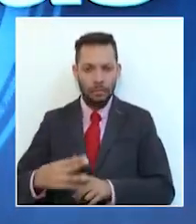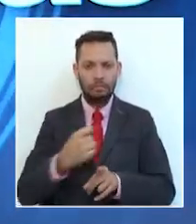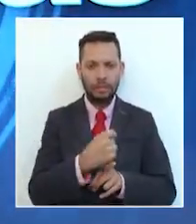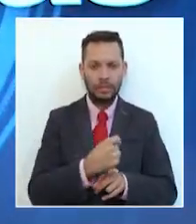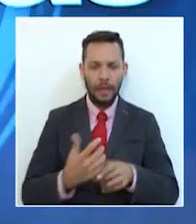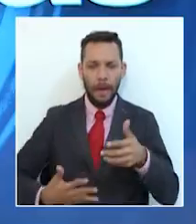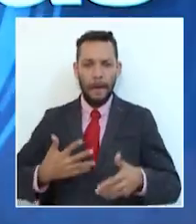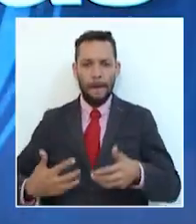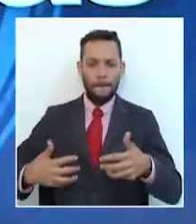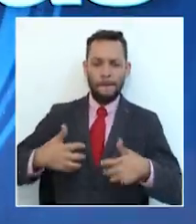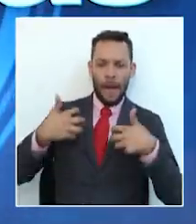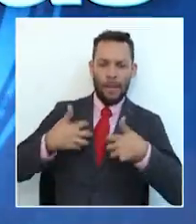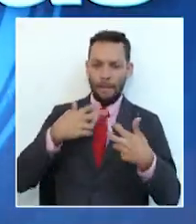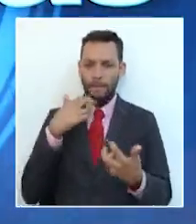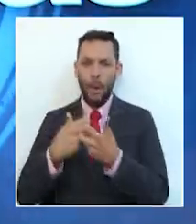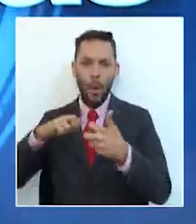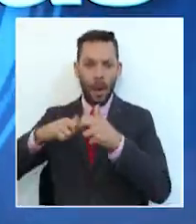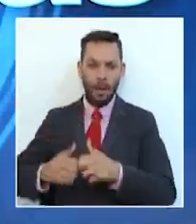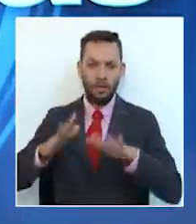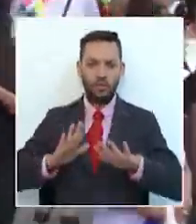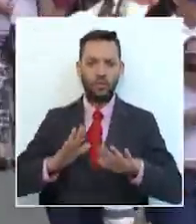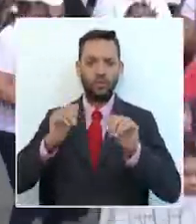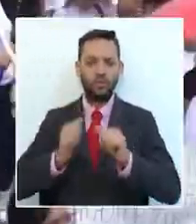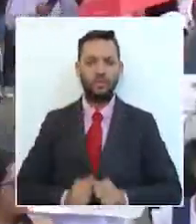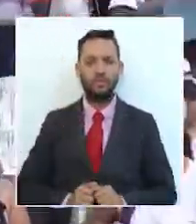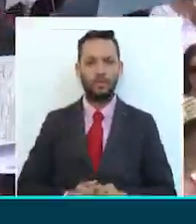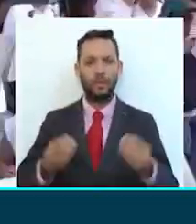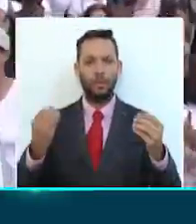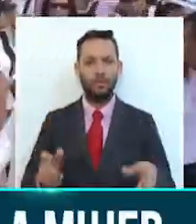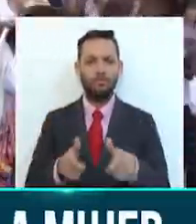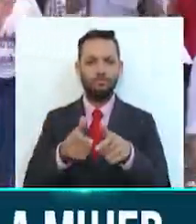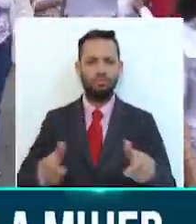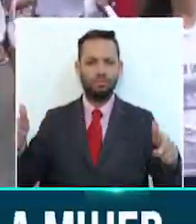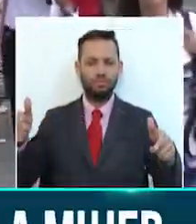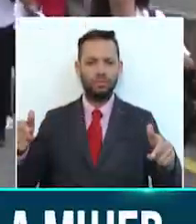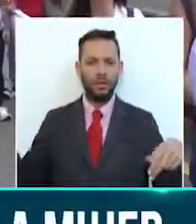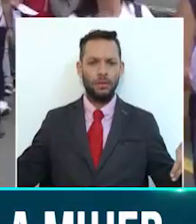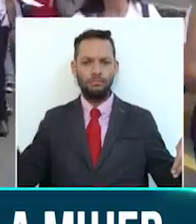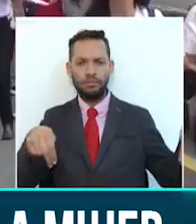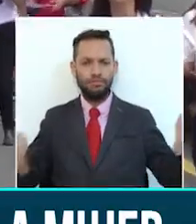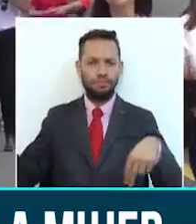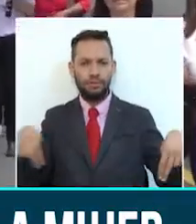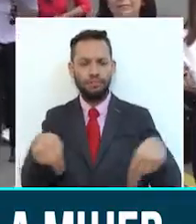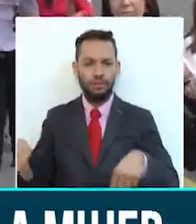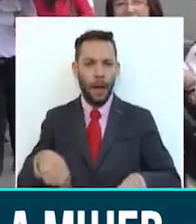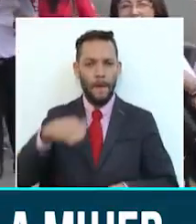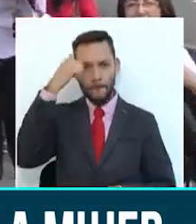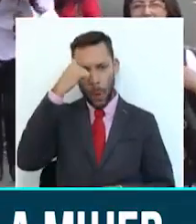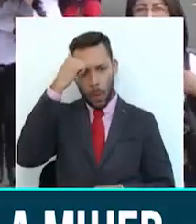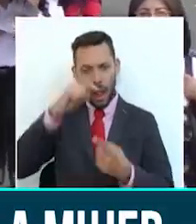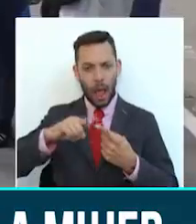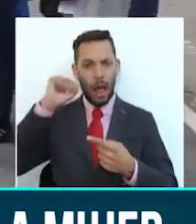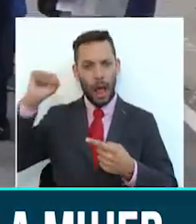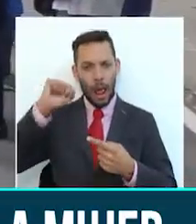principales problemáticas que enfrentan. Una multitudinaria marcha que contó con la presencia de docentes, sindicatos